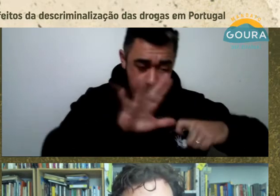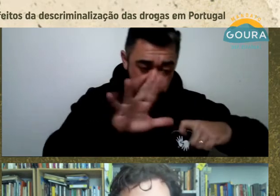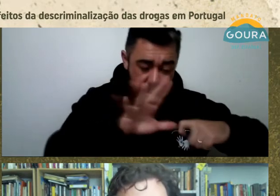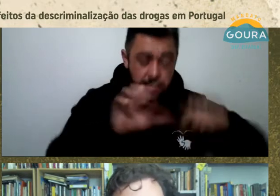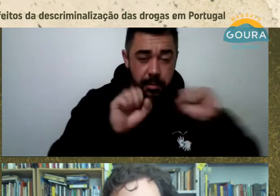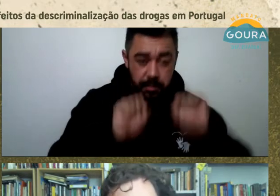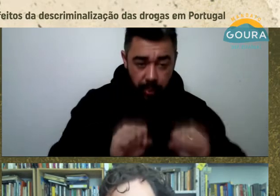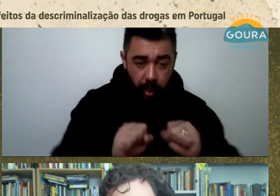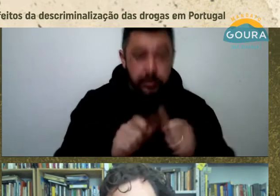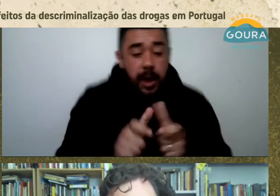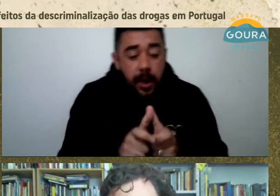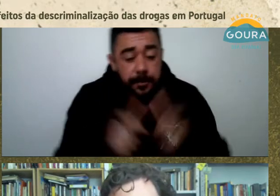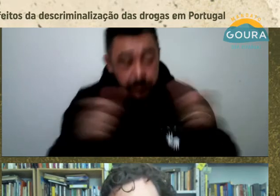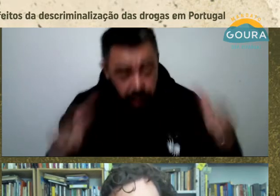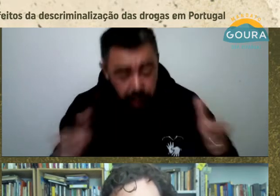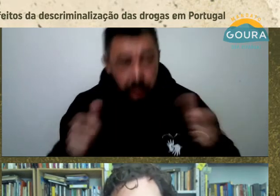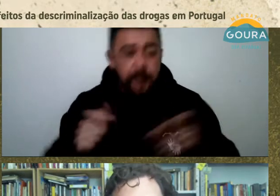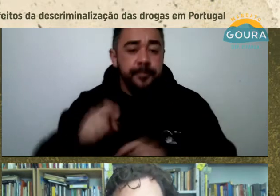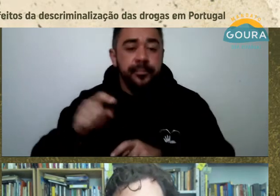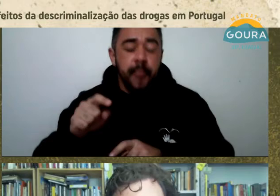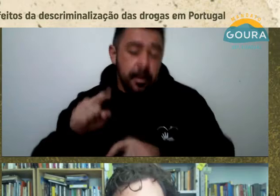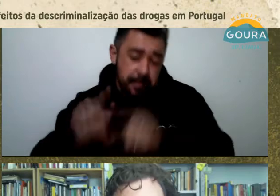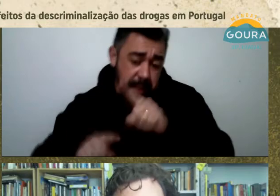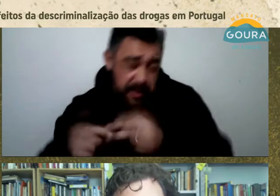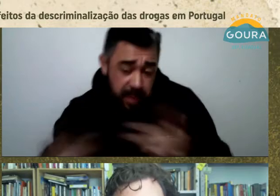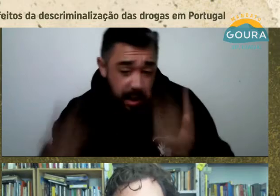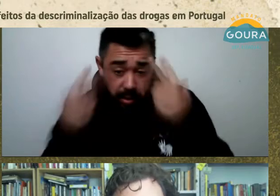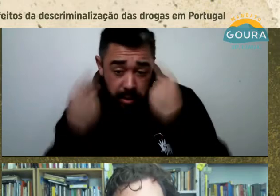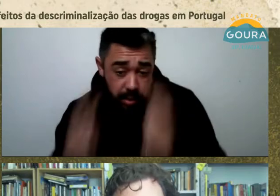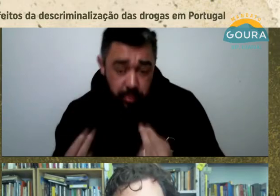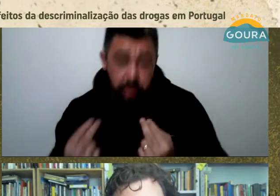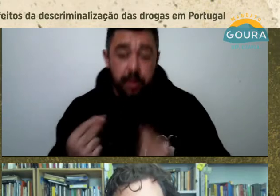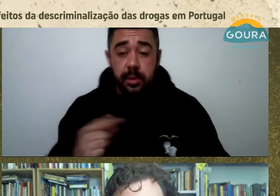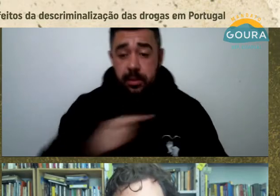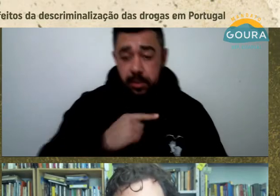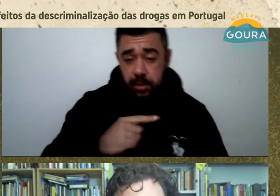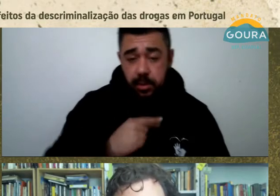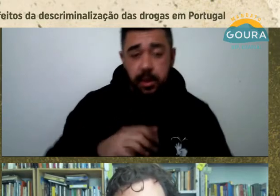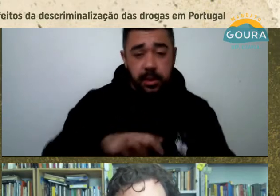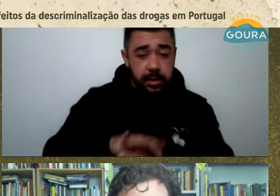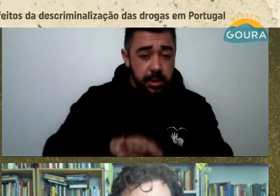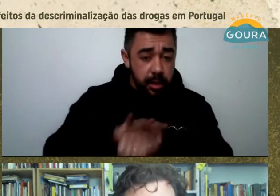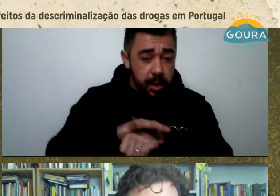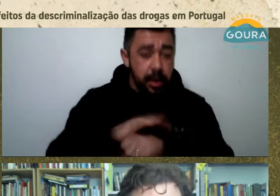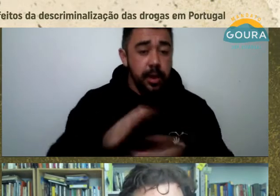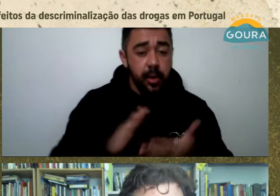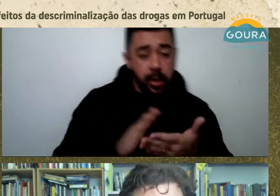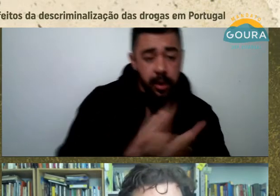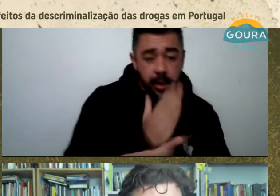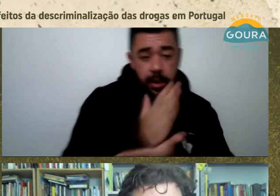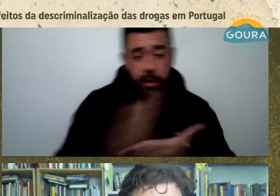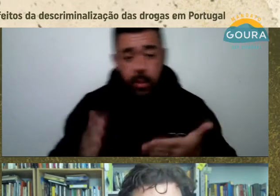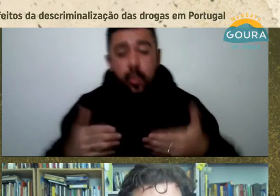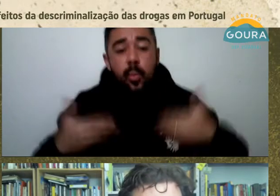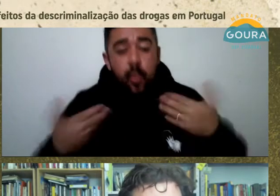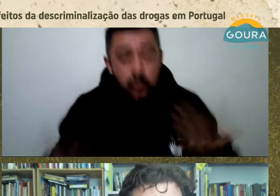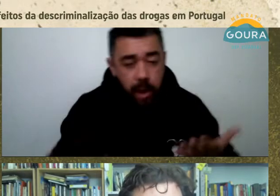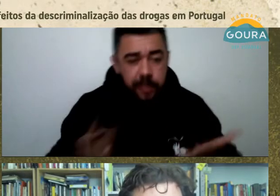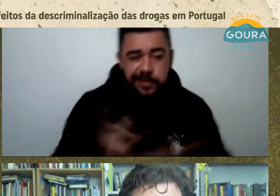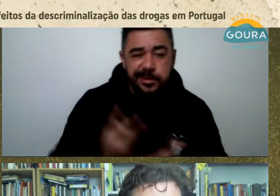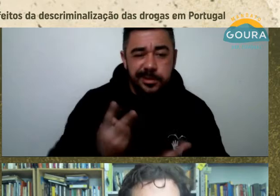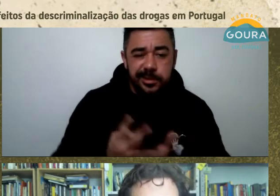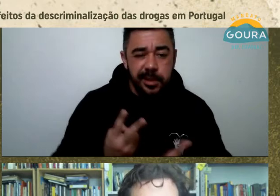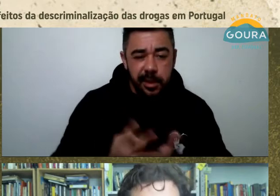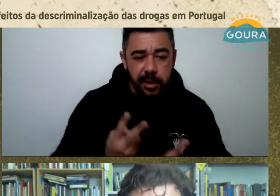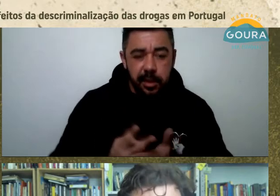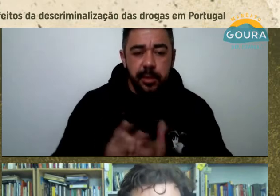ampliar a los productos naturales cuando ellos tienen la seguridad adecuada para ser siempre administrados con consejo